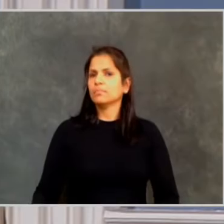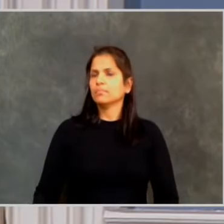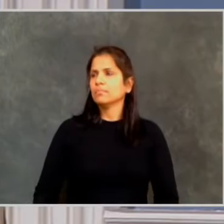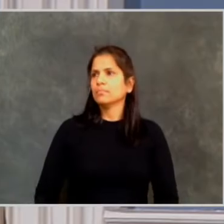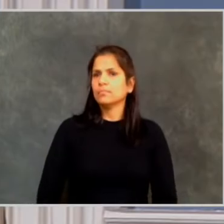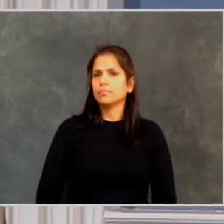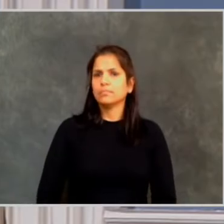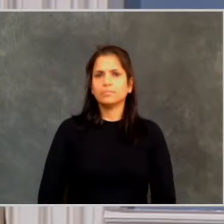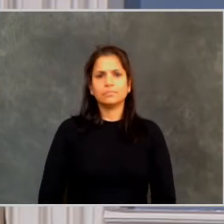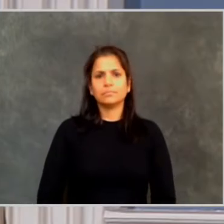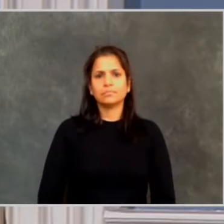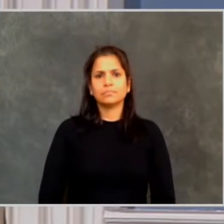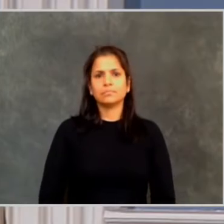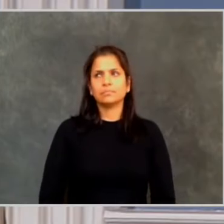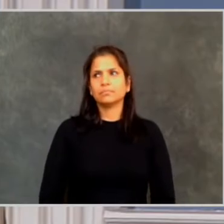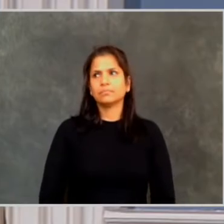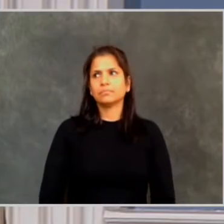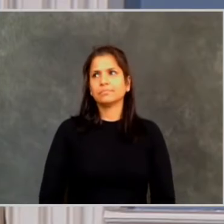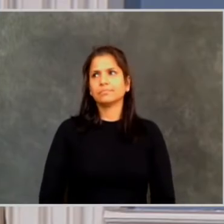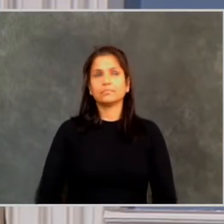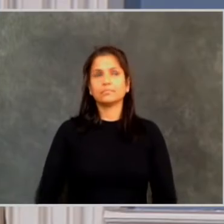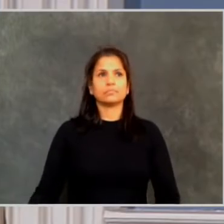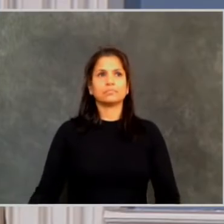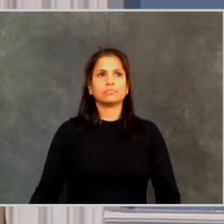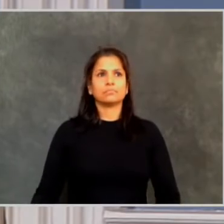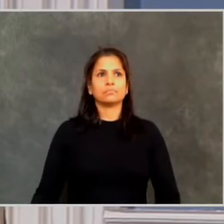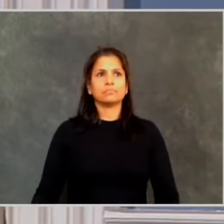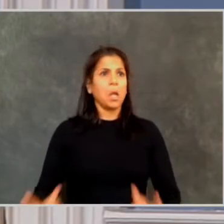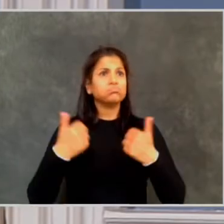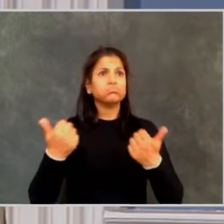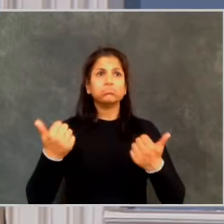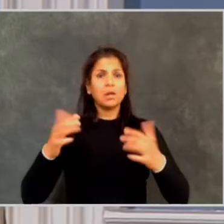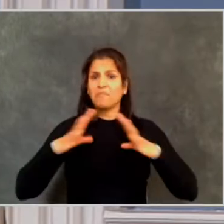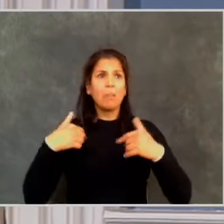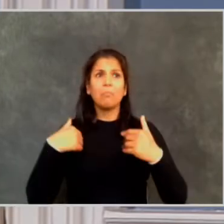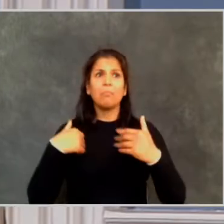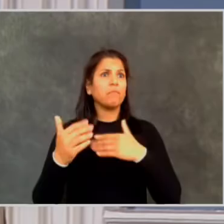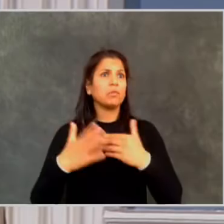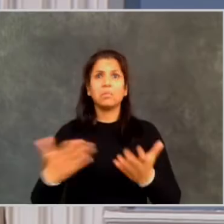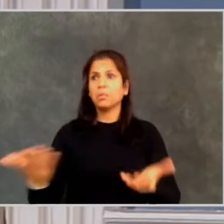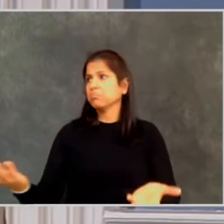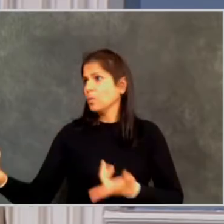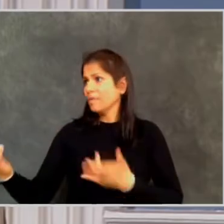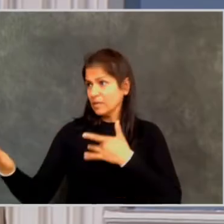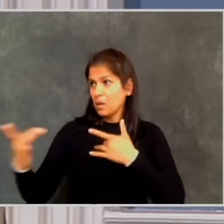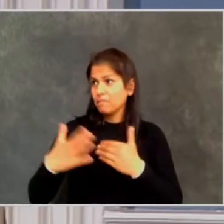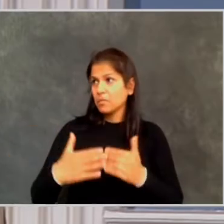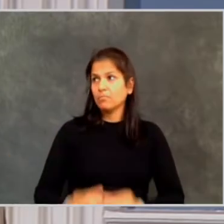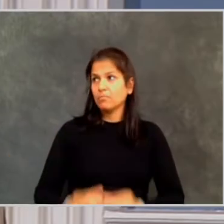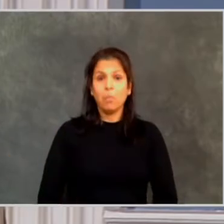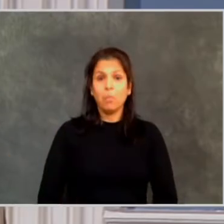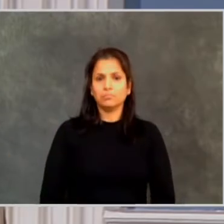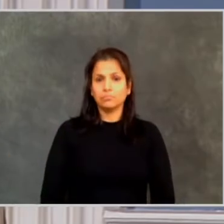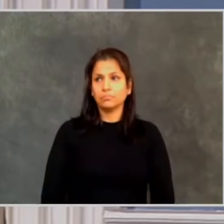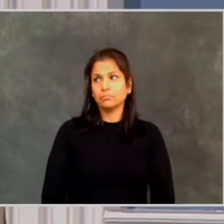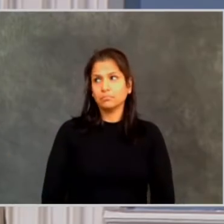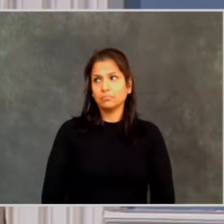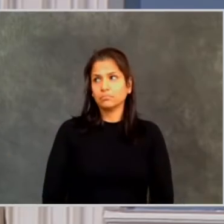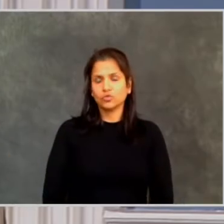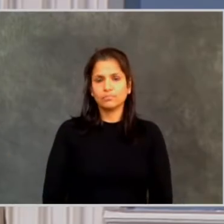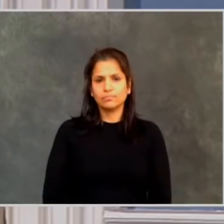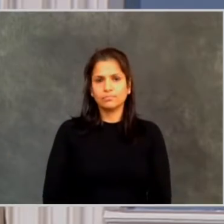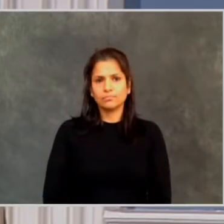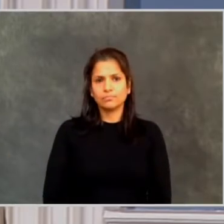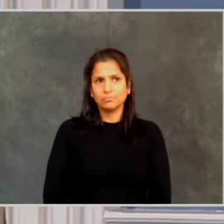información nos preocupa y estamos lanzando una campaña de información para asegurarnos